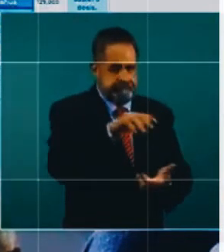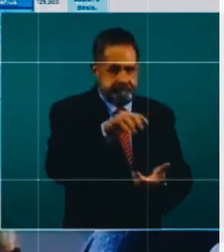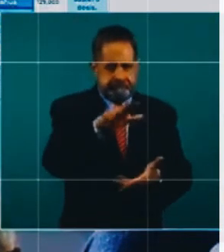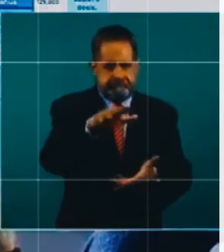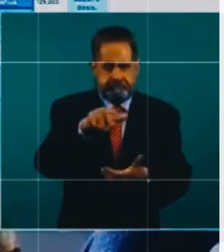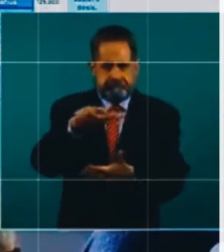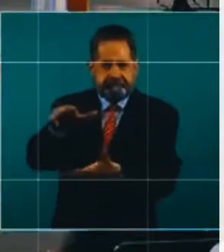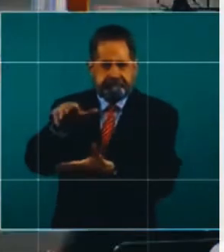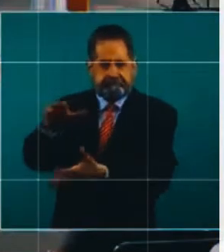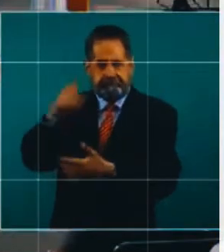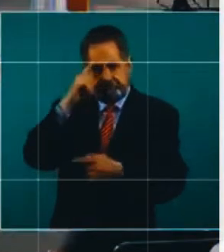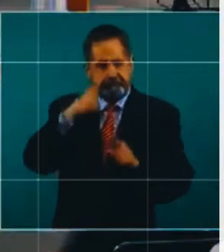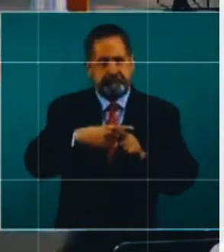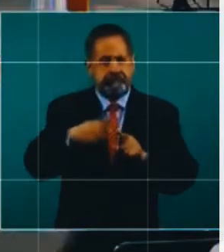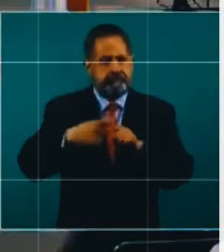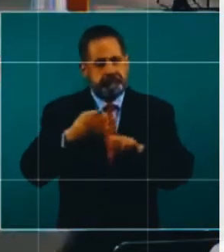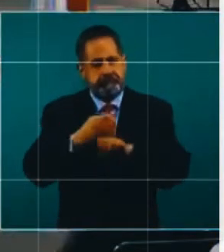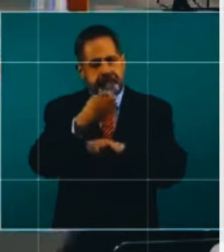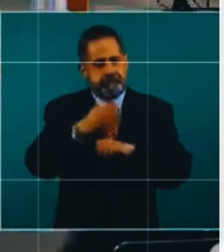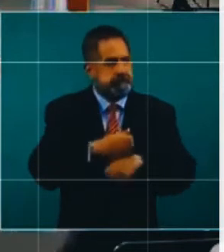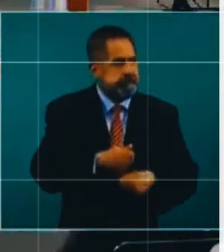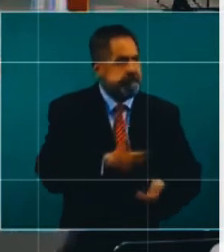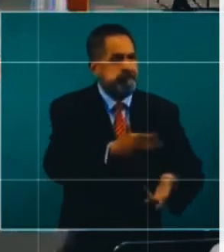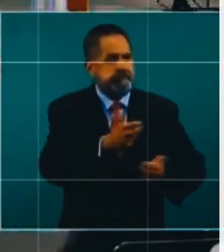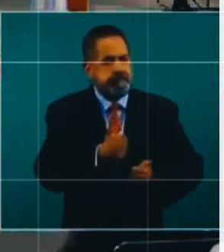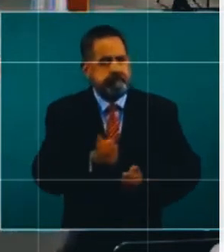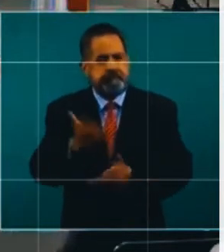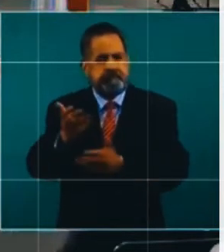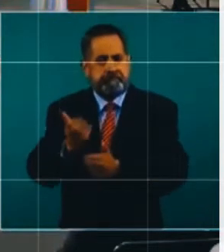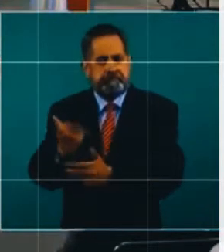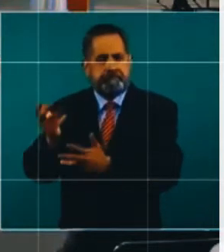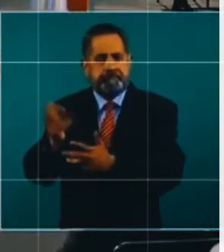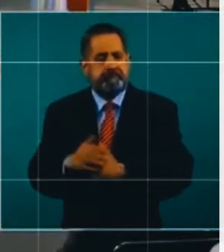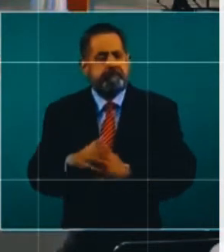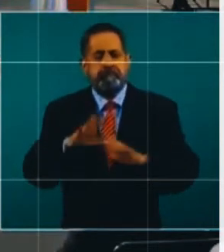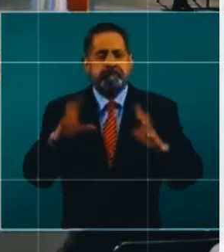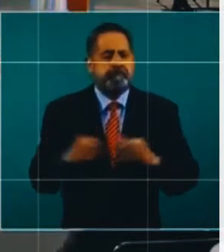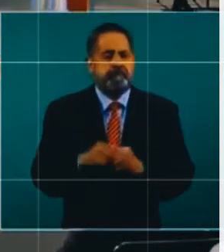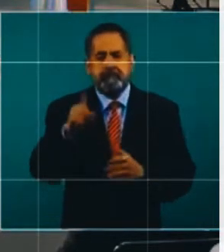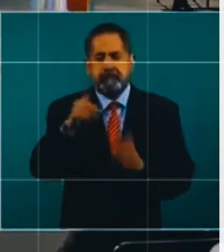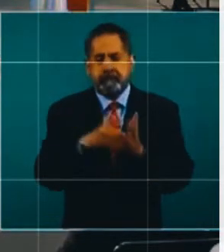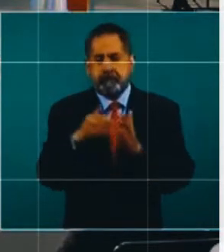diferentes estados y se distribuyeron